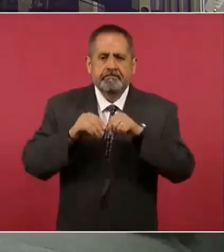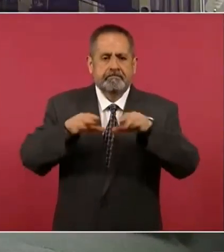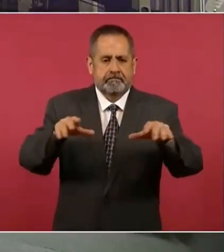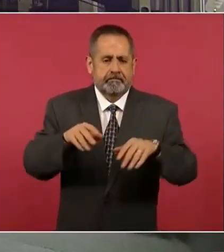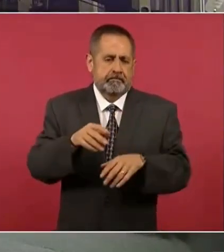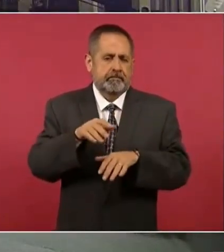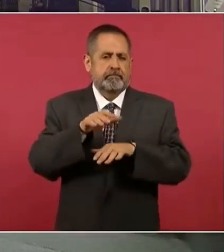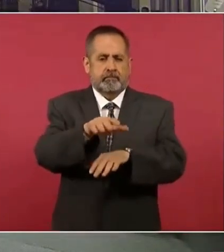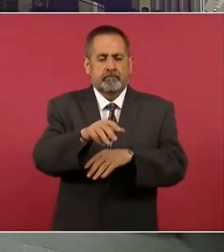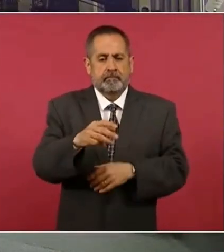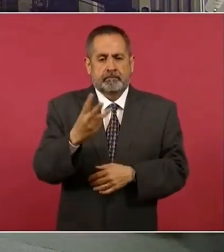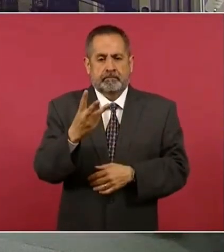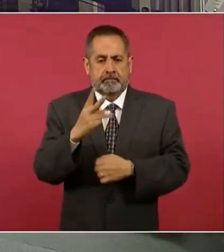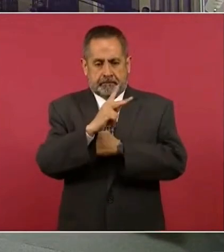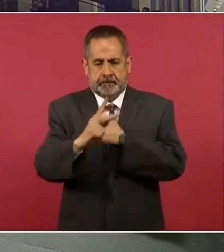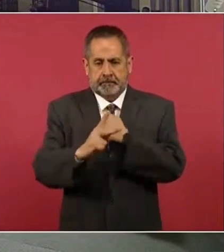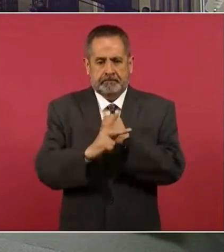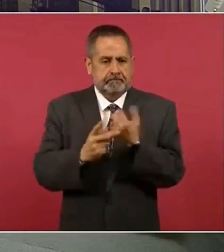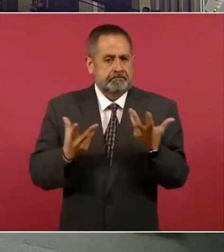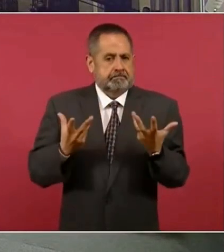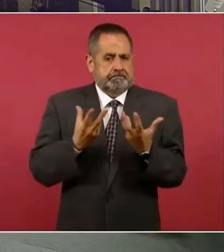cumbre, y